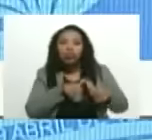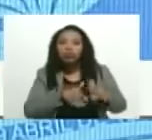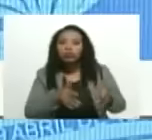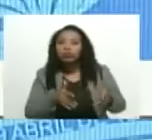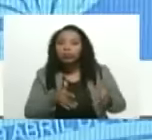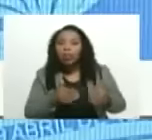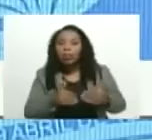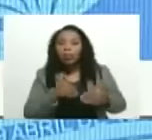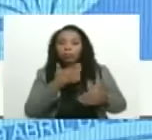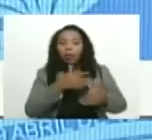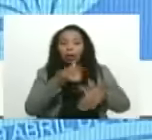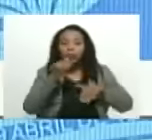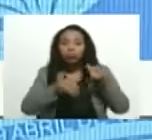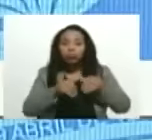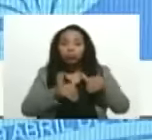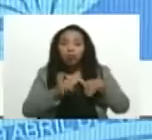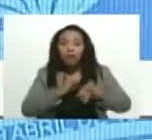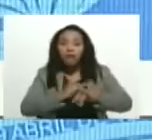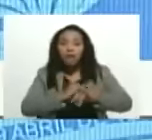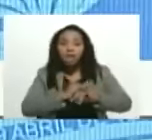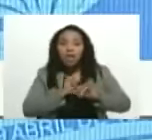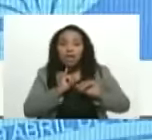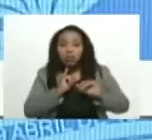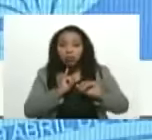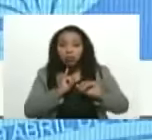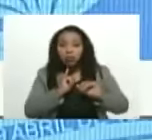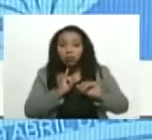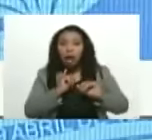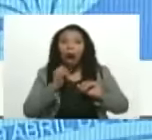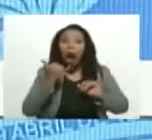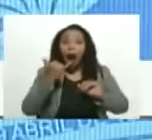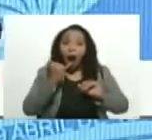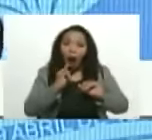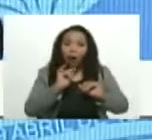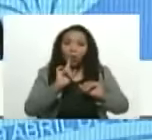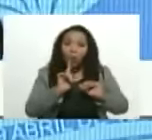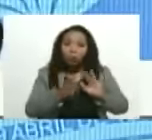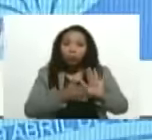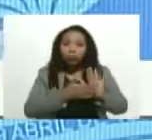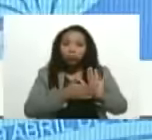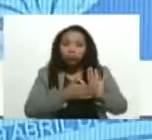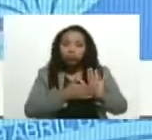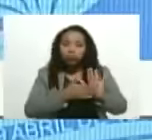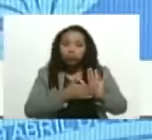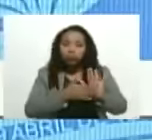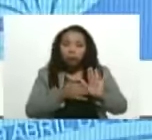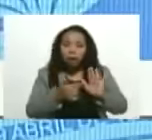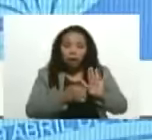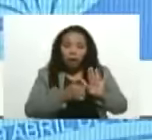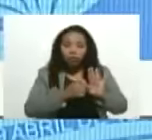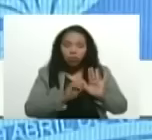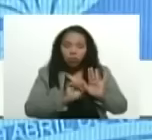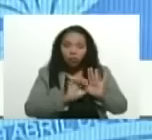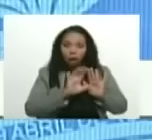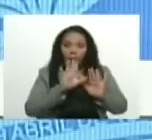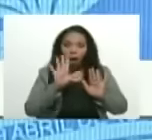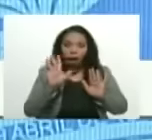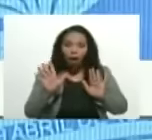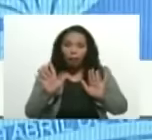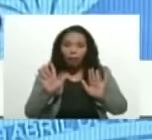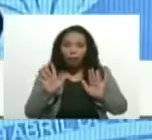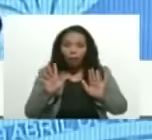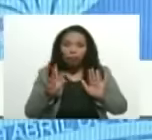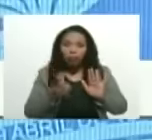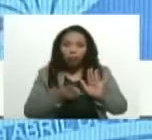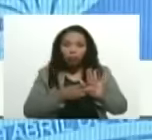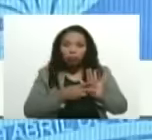Luego la elección, al terminar la elección, tiene que haber un escrutinio eficiente, un escrutinio